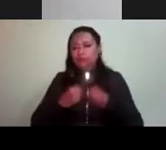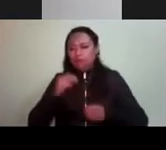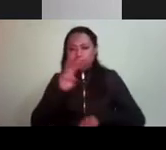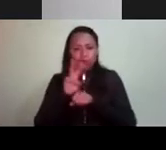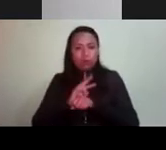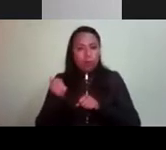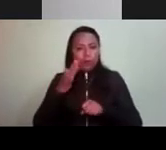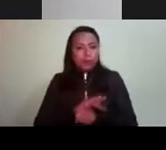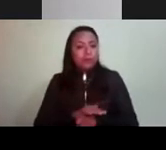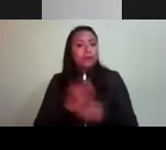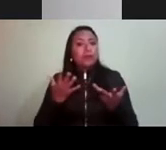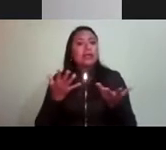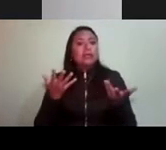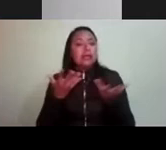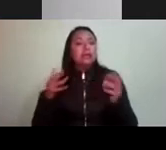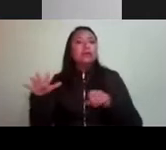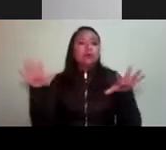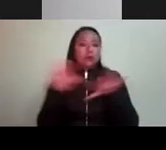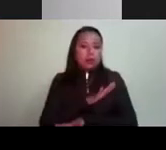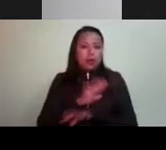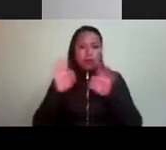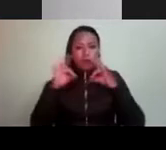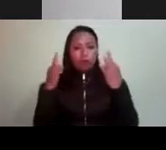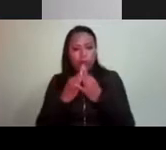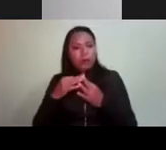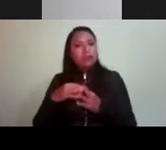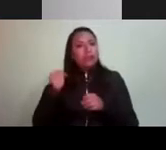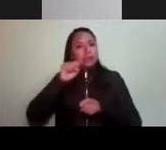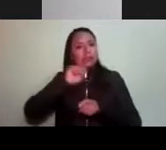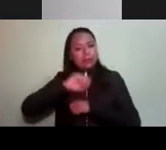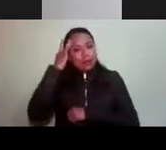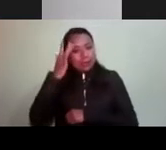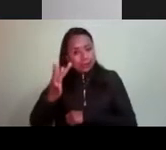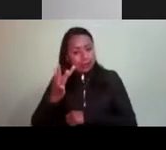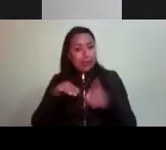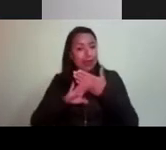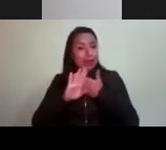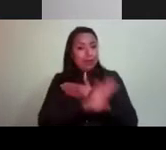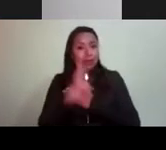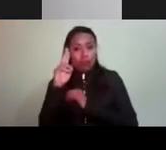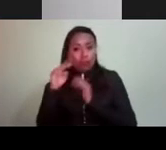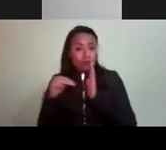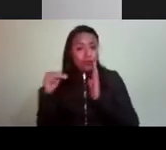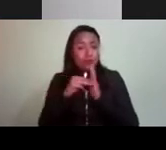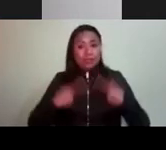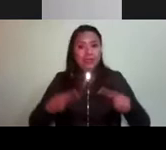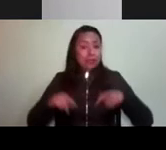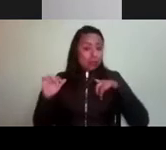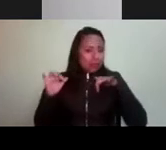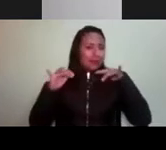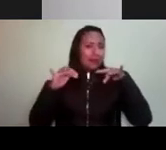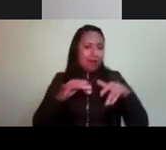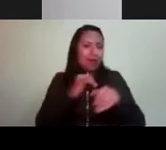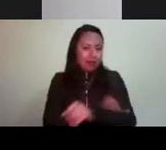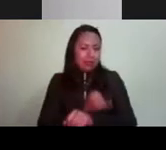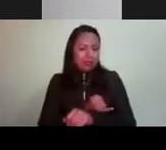Se logró modificar el formato de Semana Santa, evitando la aglomeración de más de 2,000,000 de personas.